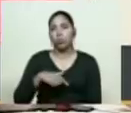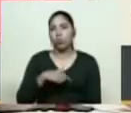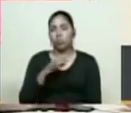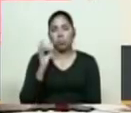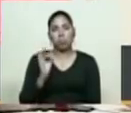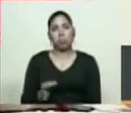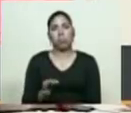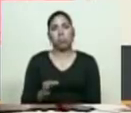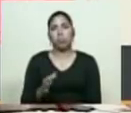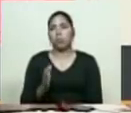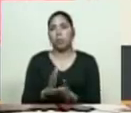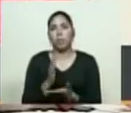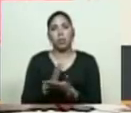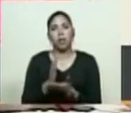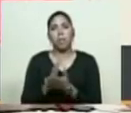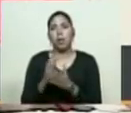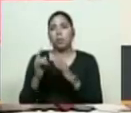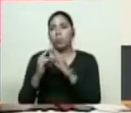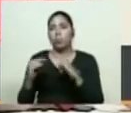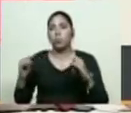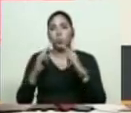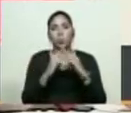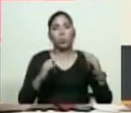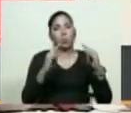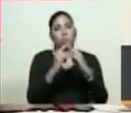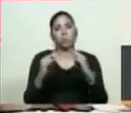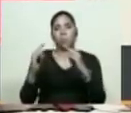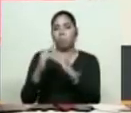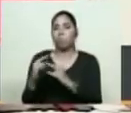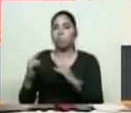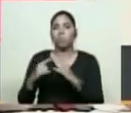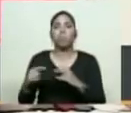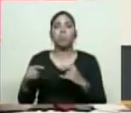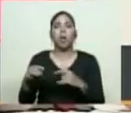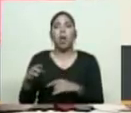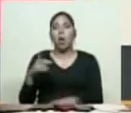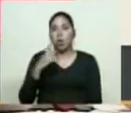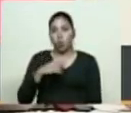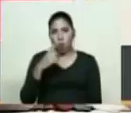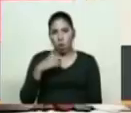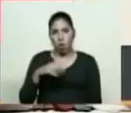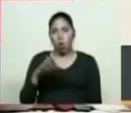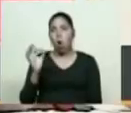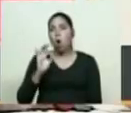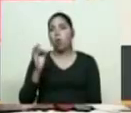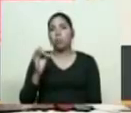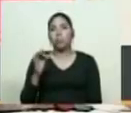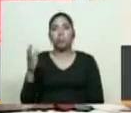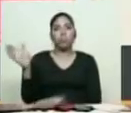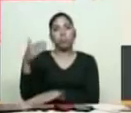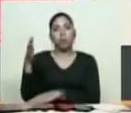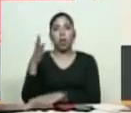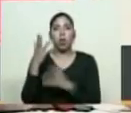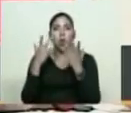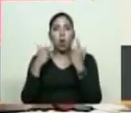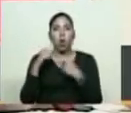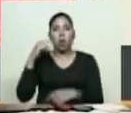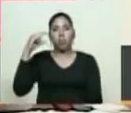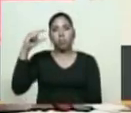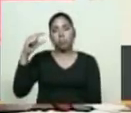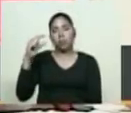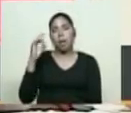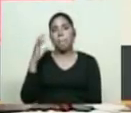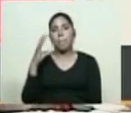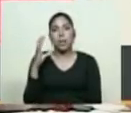toldos rojos, en todo, como siempre los hemos tenido, o los toldos tricolor, para que se sume el que se quiera